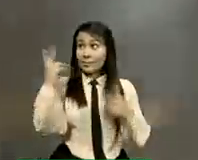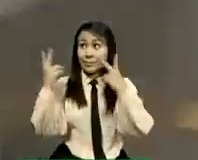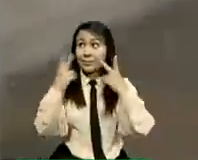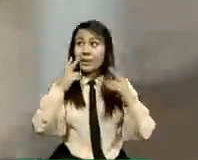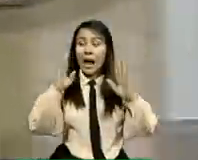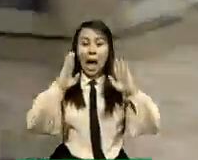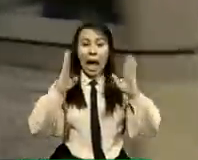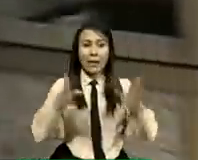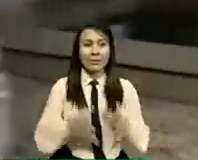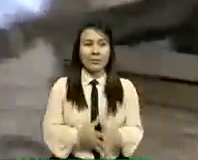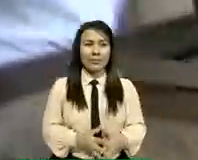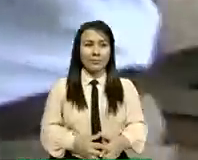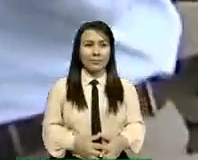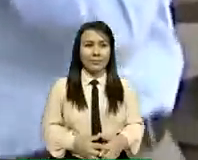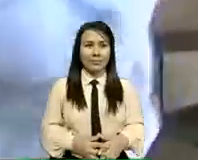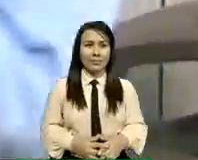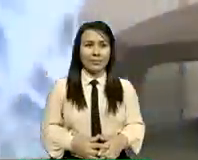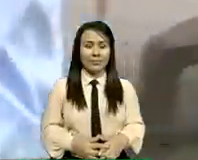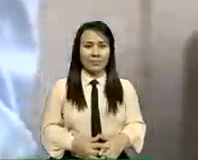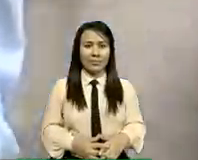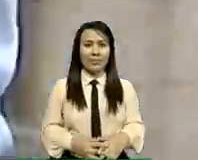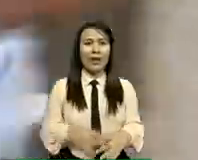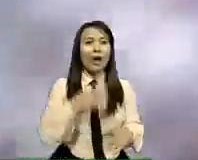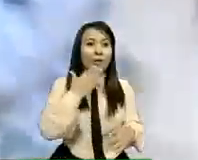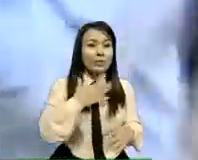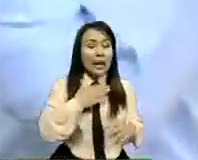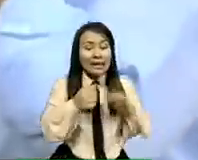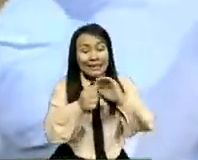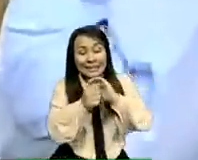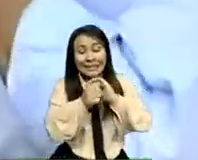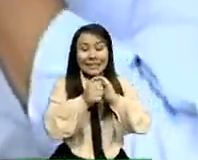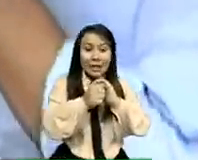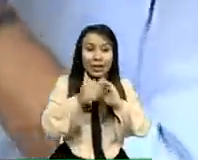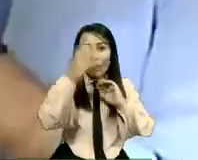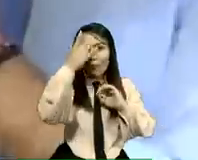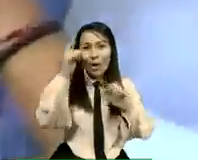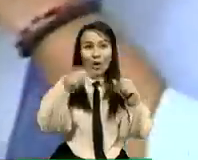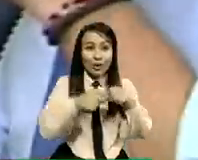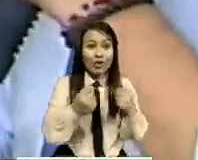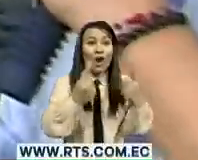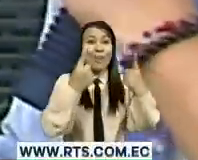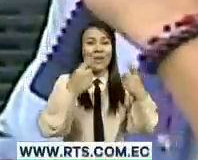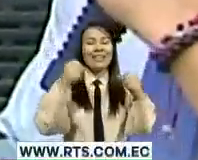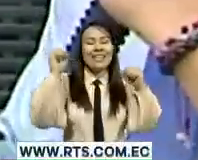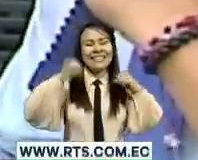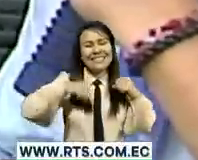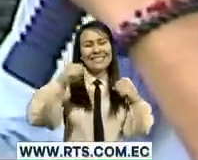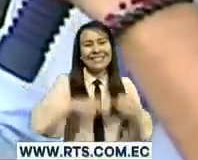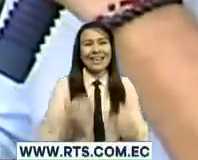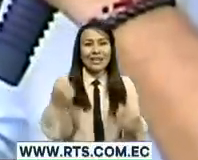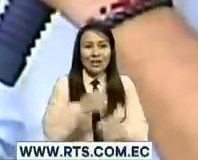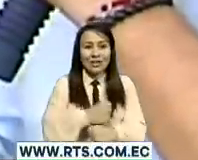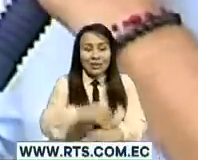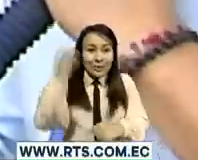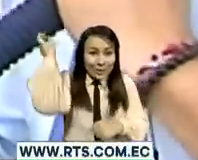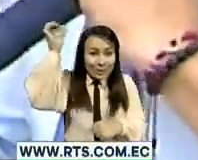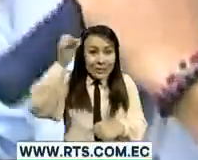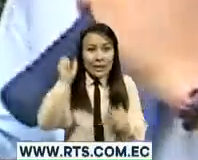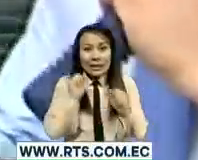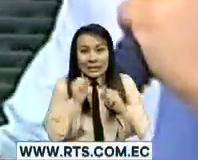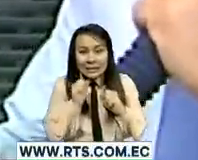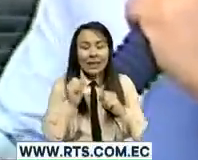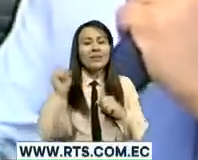periódico, sí. Muchísimas gracias. Caballero, buenos días. ¿Nos sorprendió la lluvia? Usted tiene su encauchado. Así es, pero igual, usted sabe